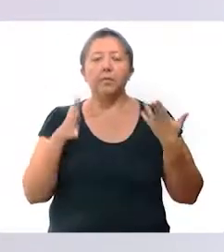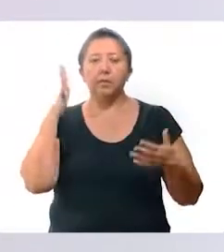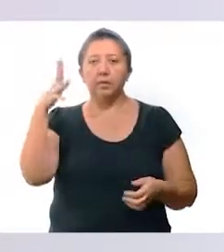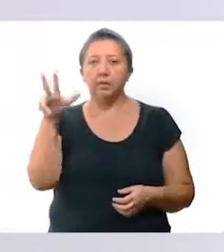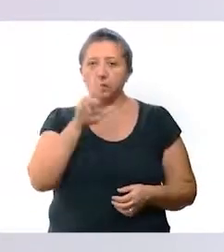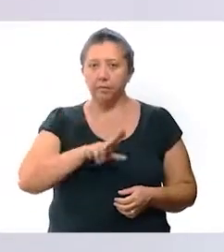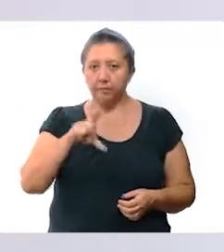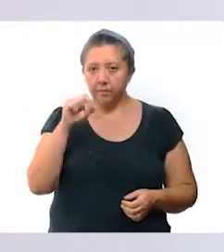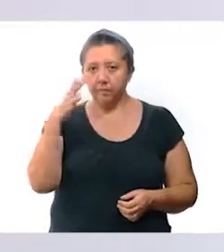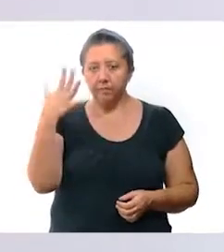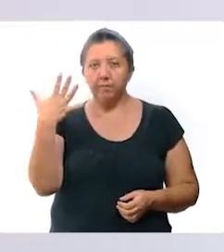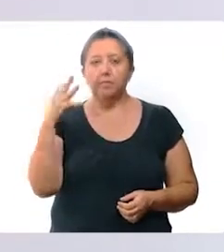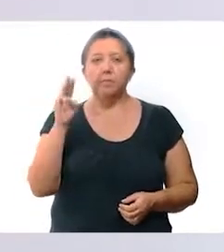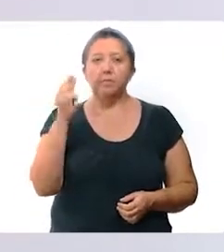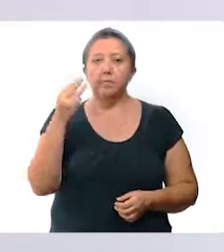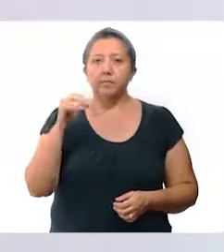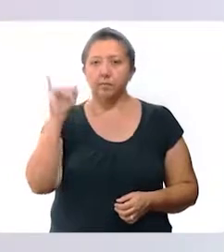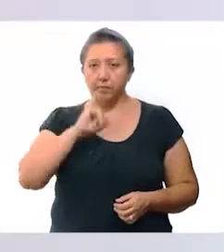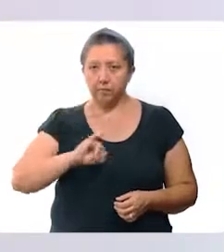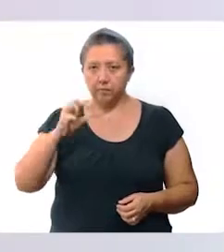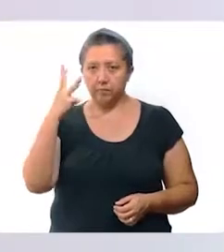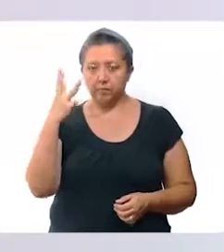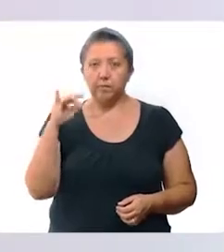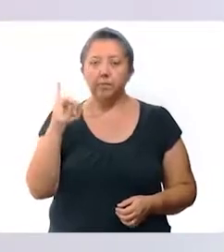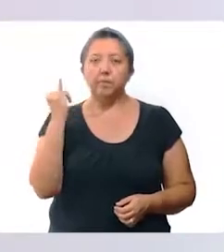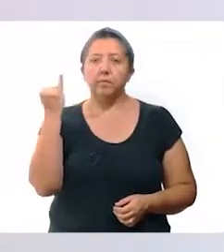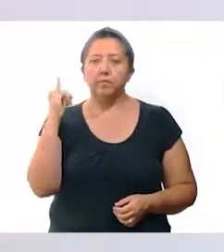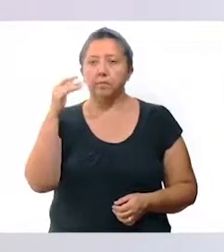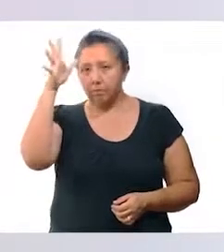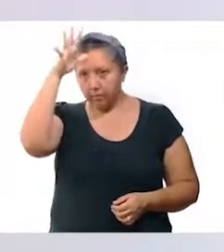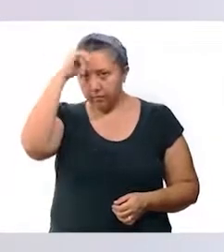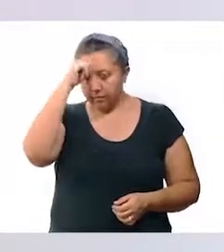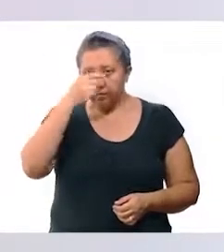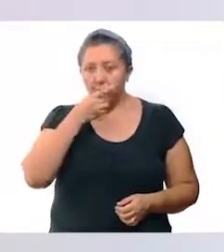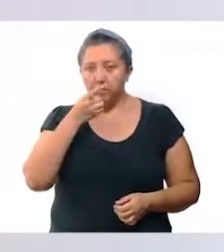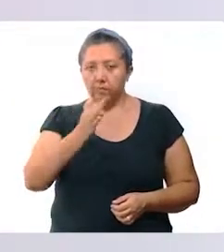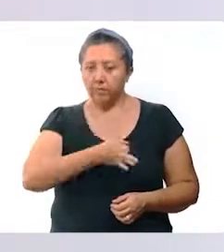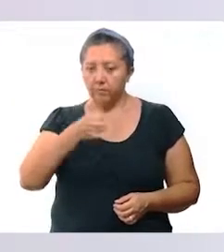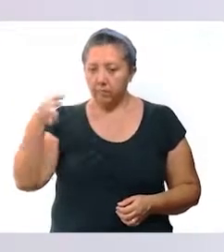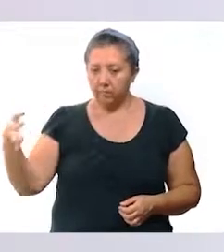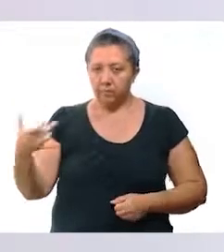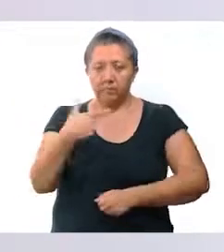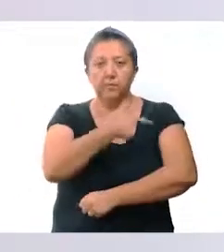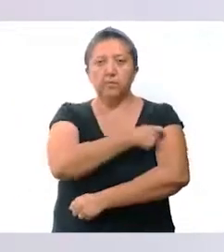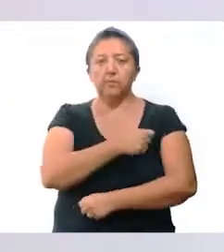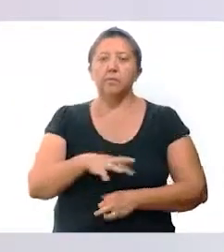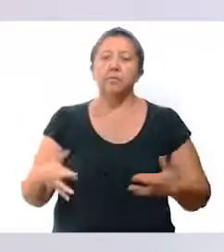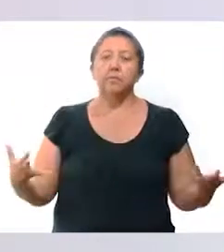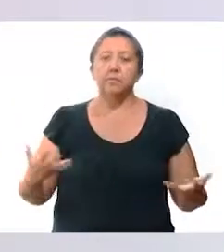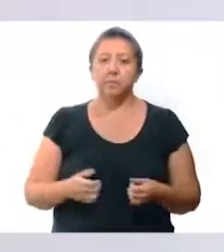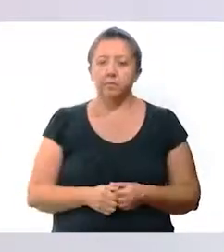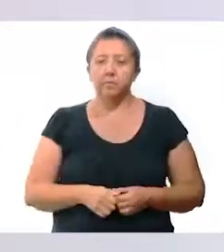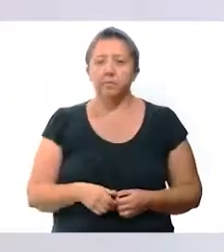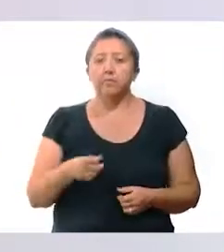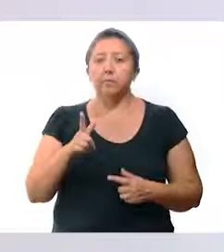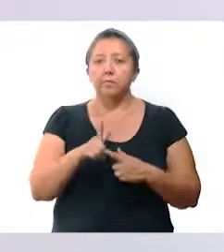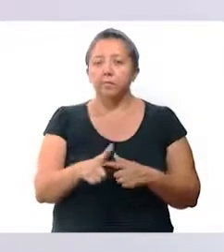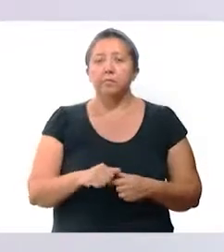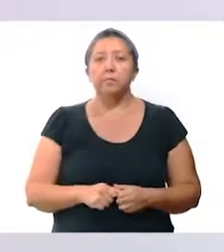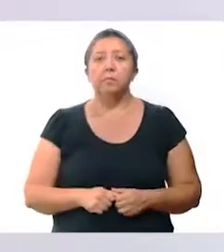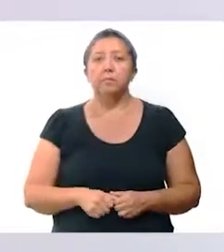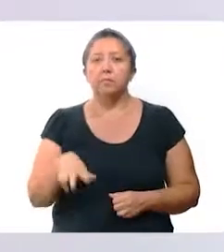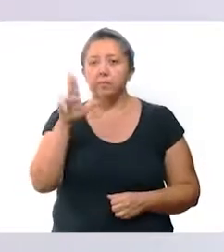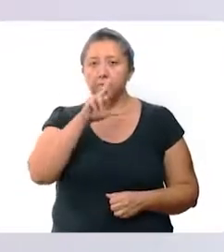del martes 25 de mayo al jueves 3 de junio. De acuerdo con lo programado, la vacunación se llevará a cabo en el siguiente